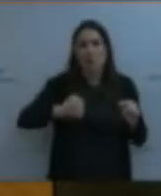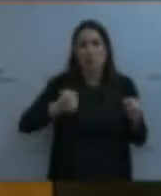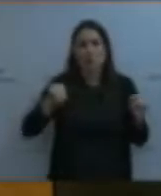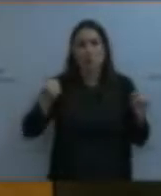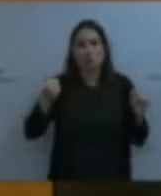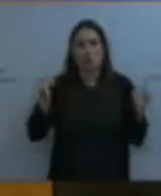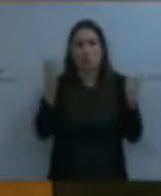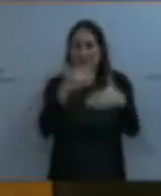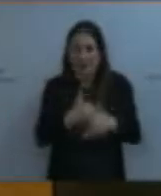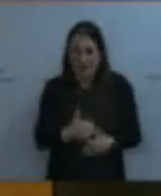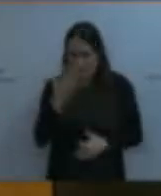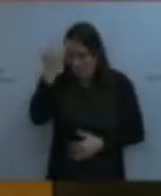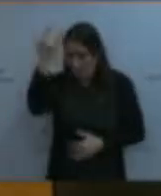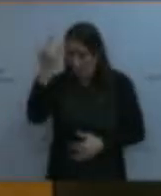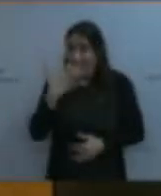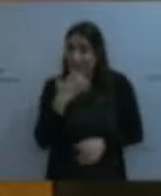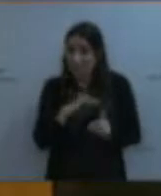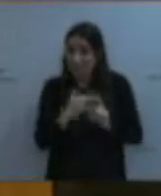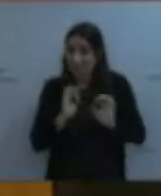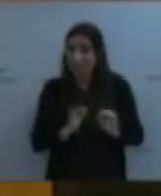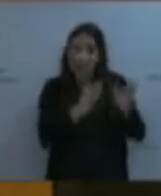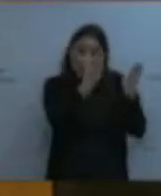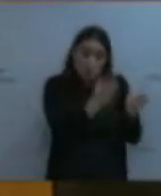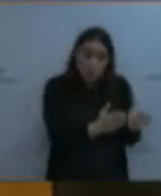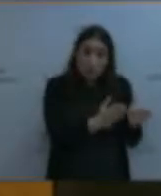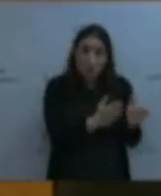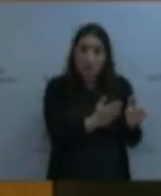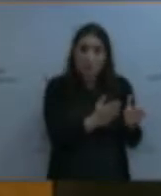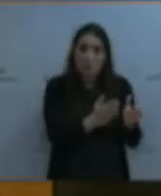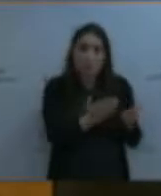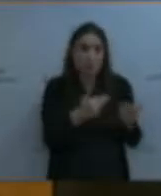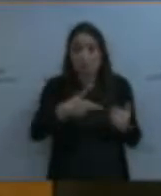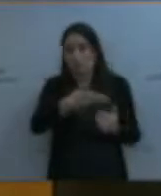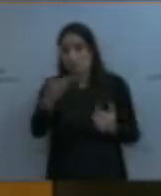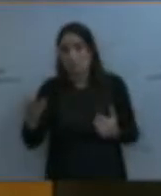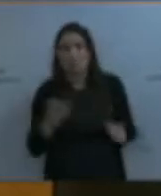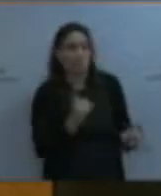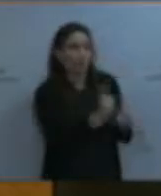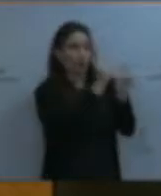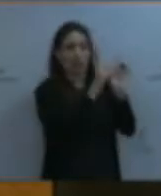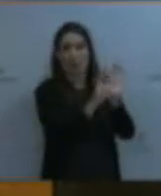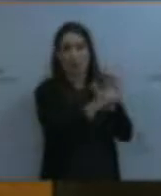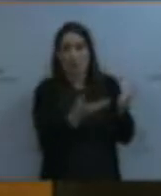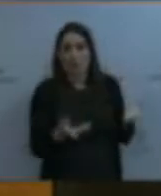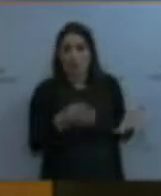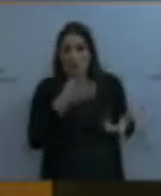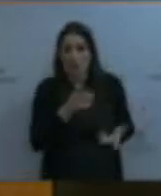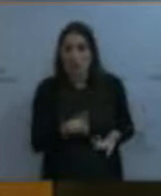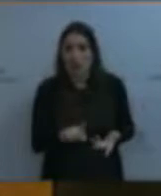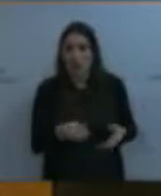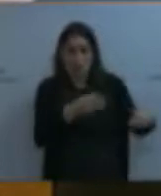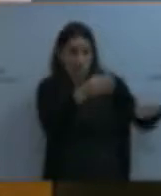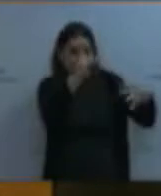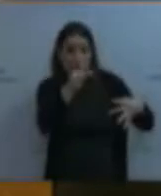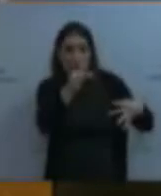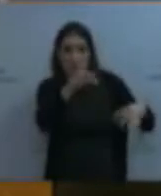Pues incluso con esto, usted seguiría teniendo críticas al su decreto. Ahora mismo tengo en